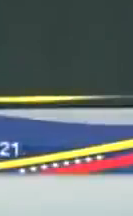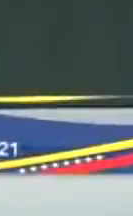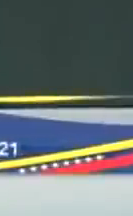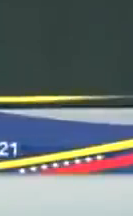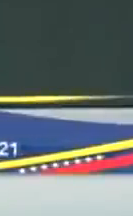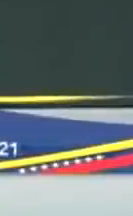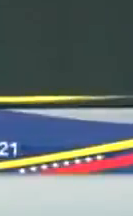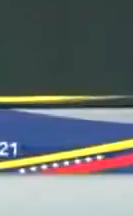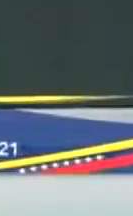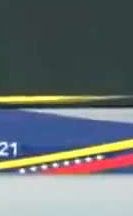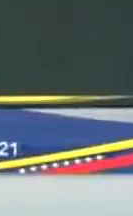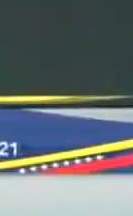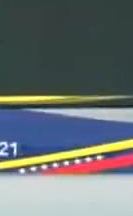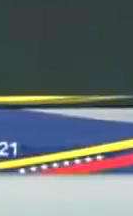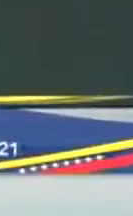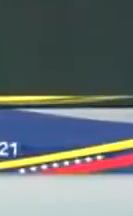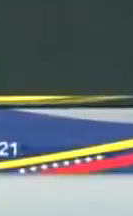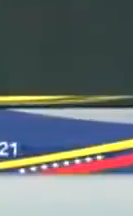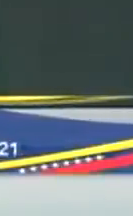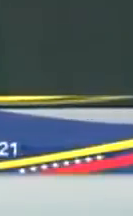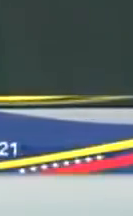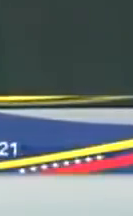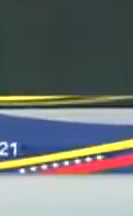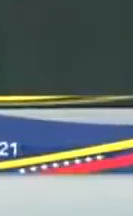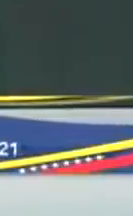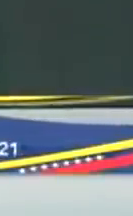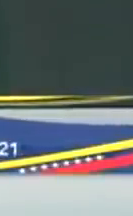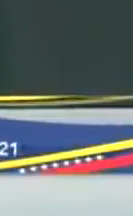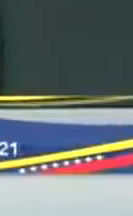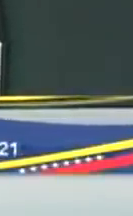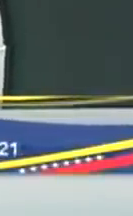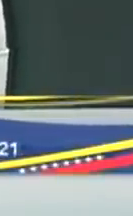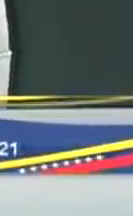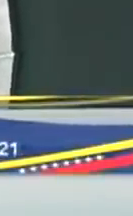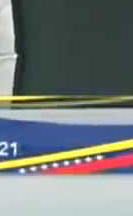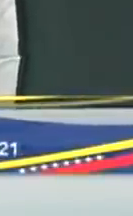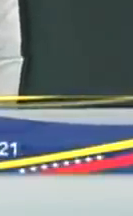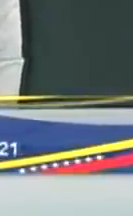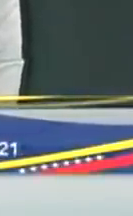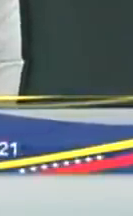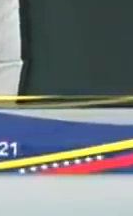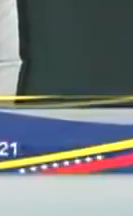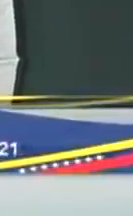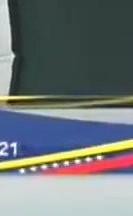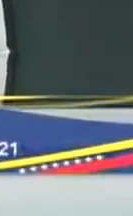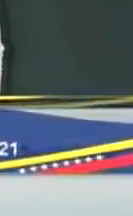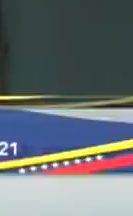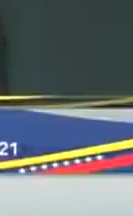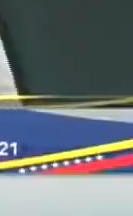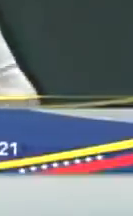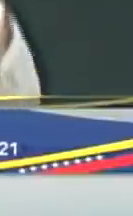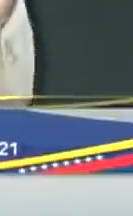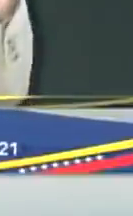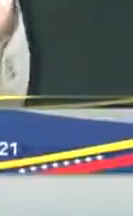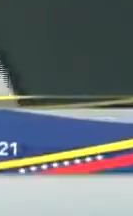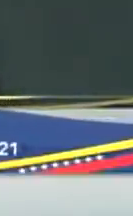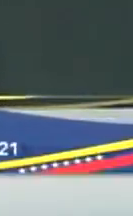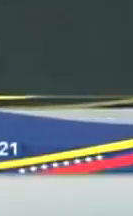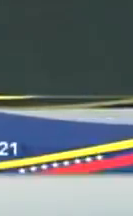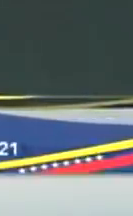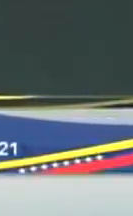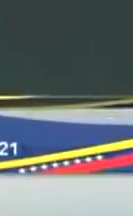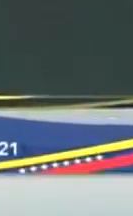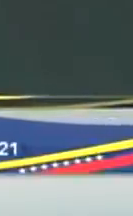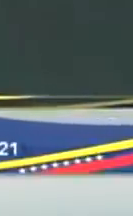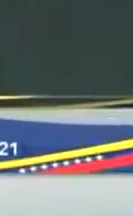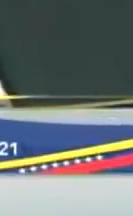y el desarrollo de partes y piezas que nos permitan avanzar e masificar la tecnología de la información para el pueblo venezolano, una alianza que se hace